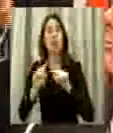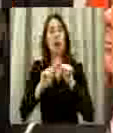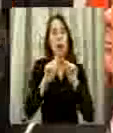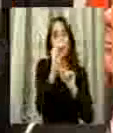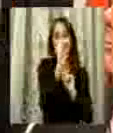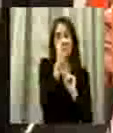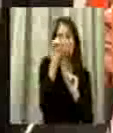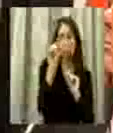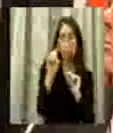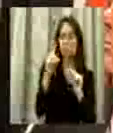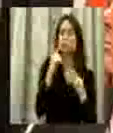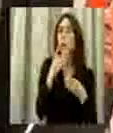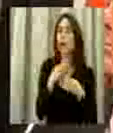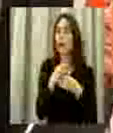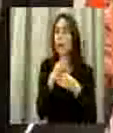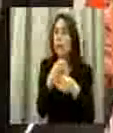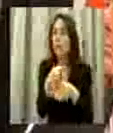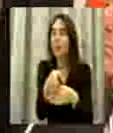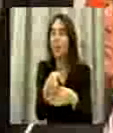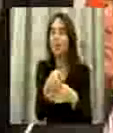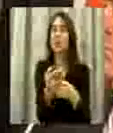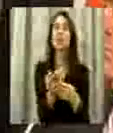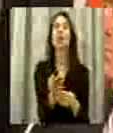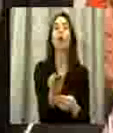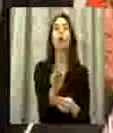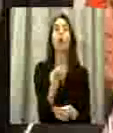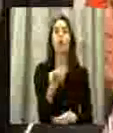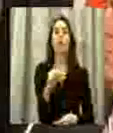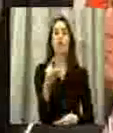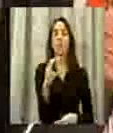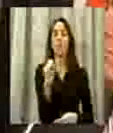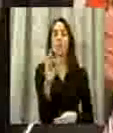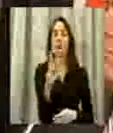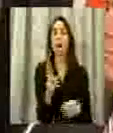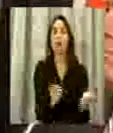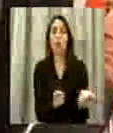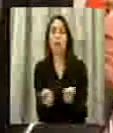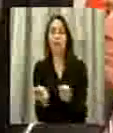que son transversales. Indicadores de gestión interna,